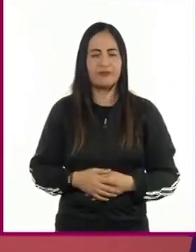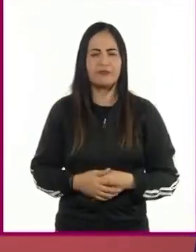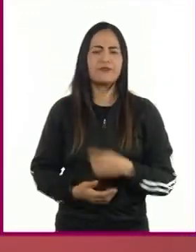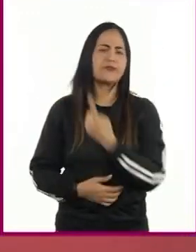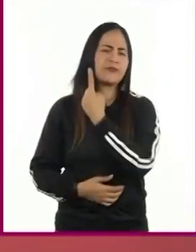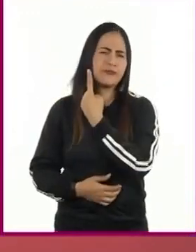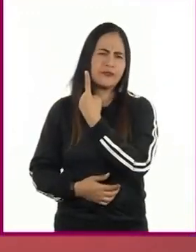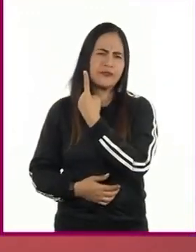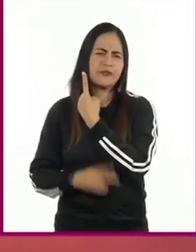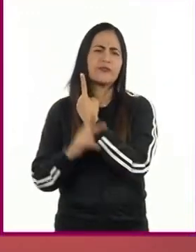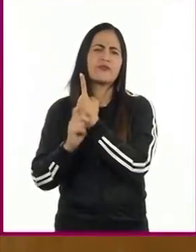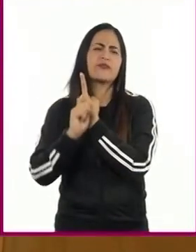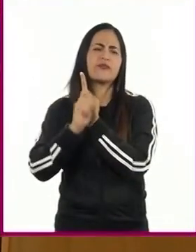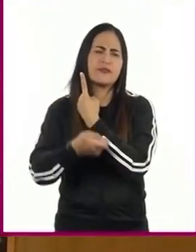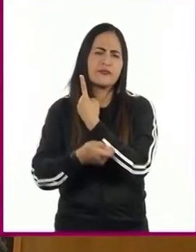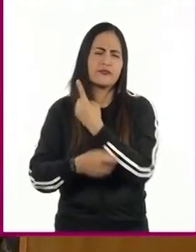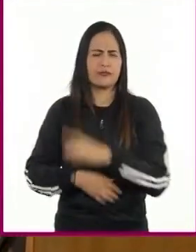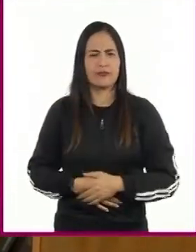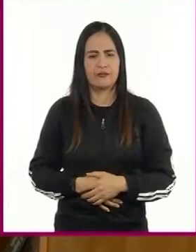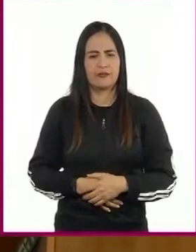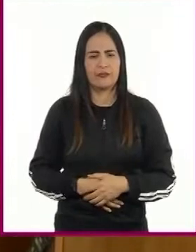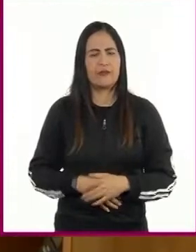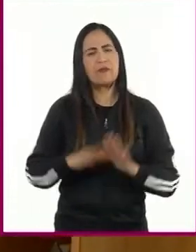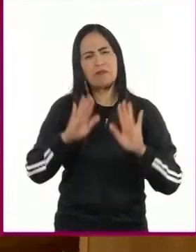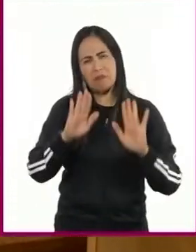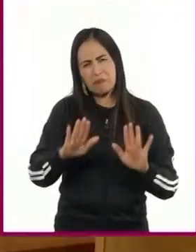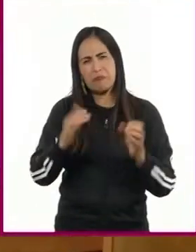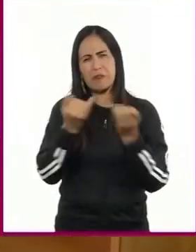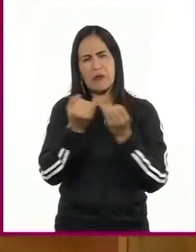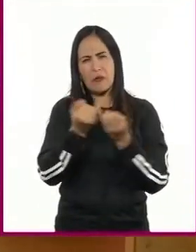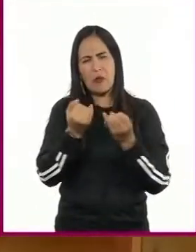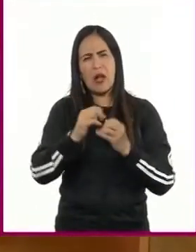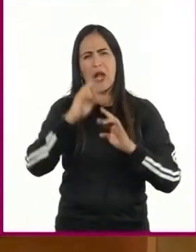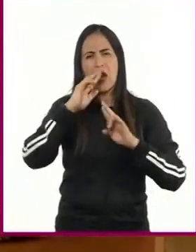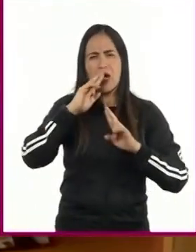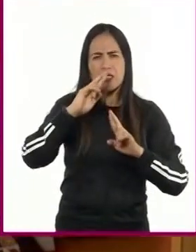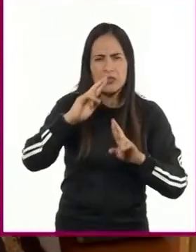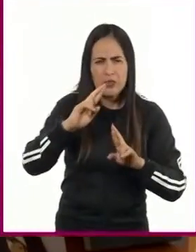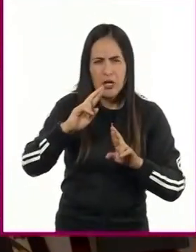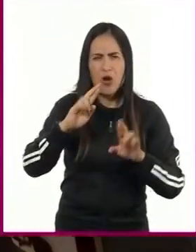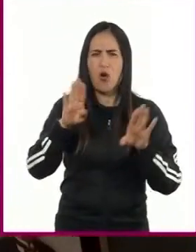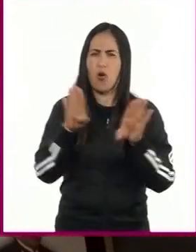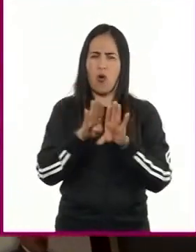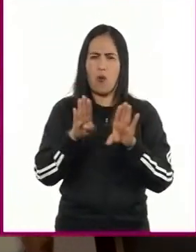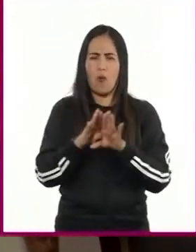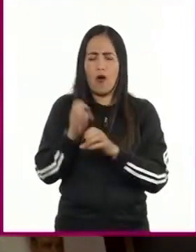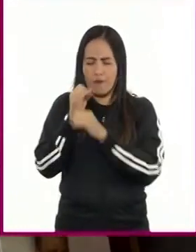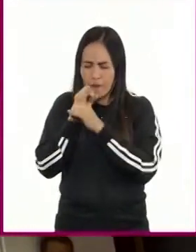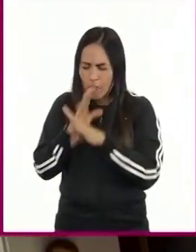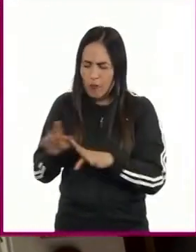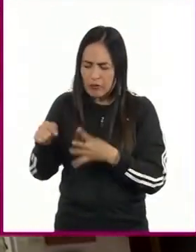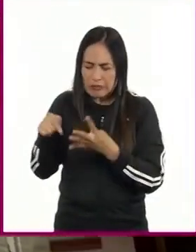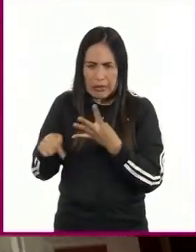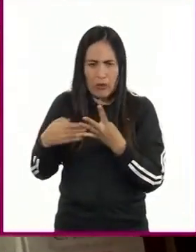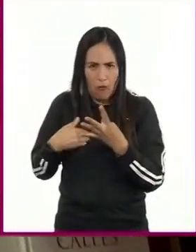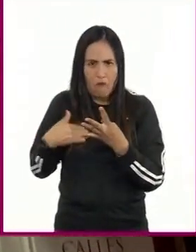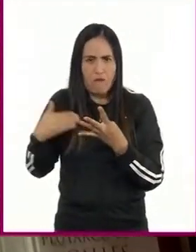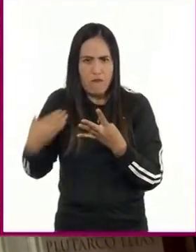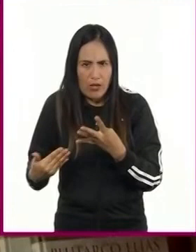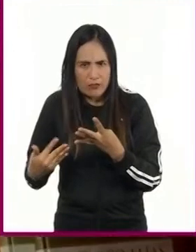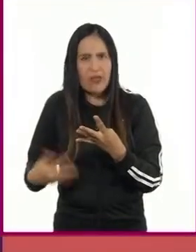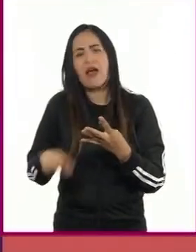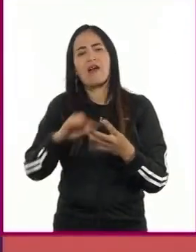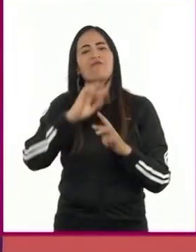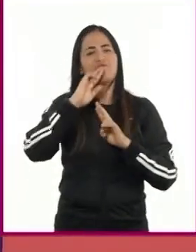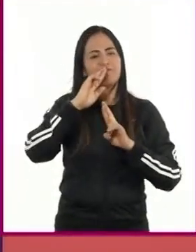es la diversidad cultural? Creo que lo ideal sería responder a esa pregunta a partir de alguna fuente de información confiable. Muy bien,